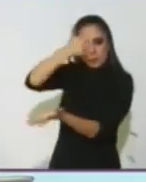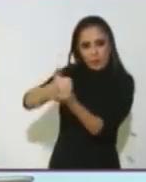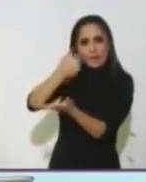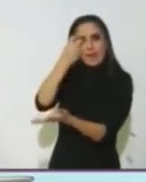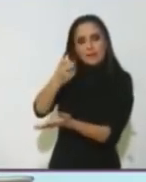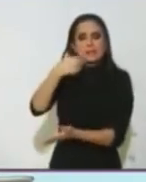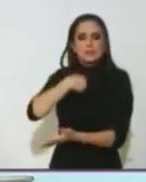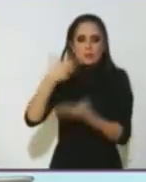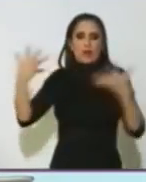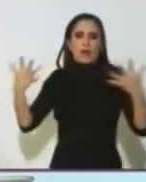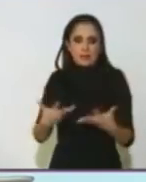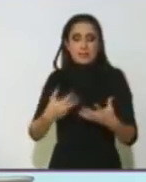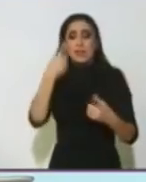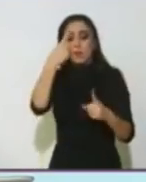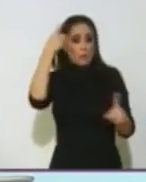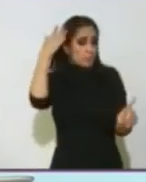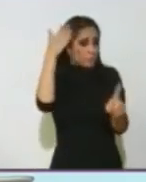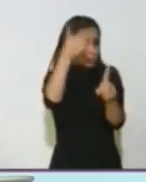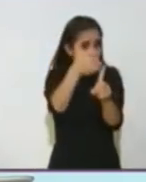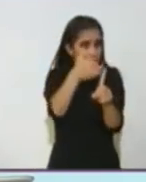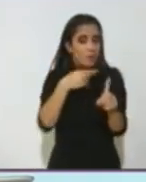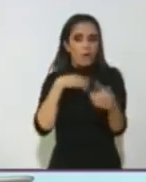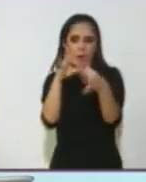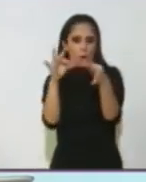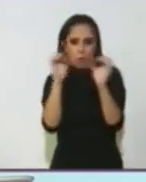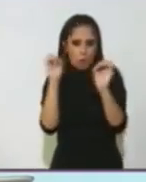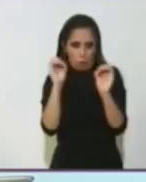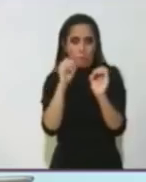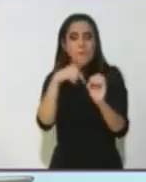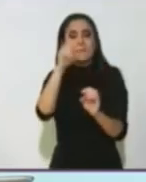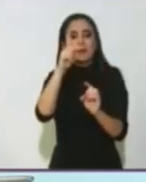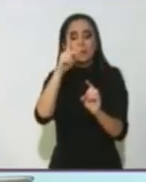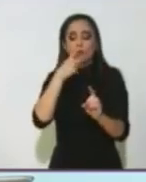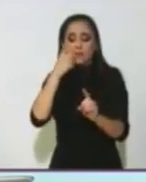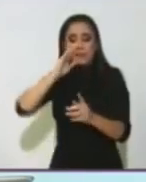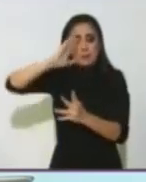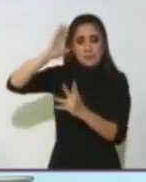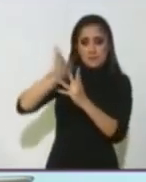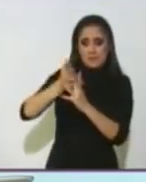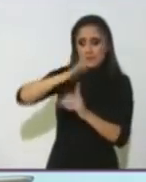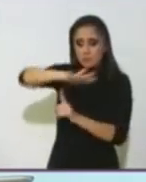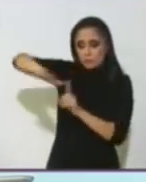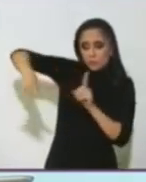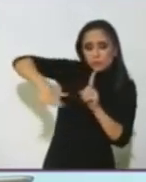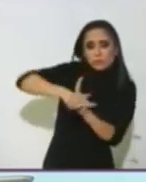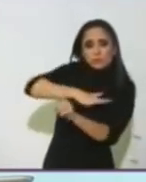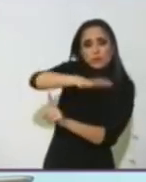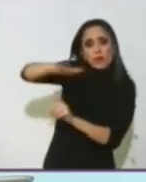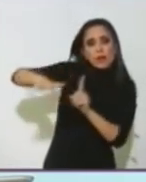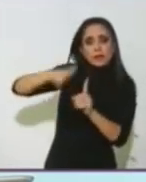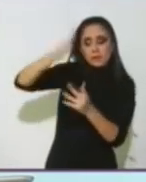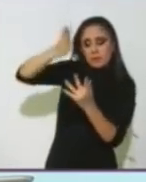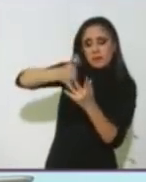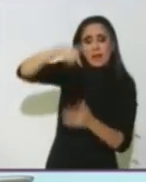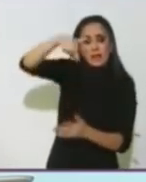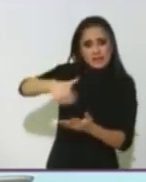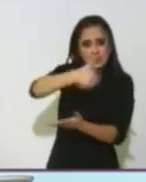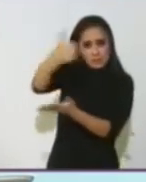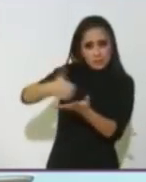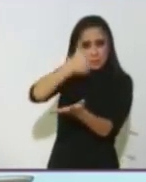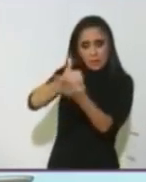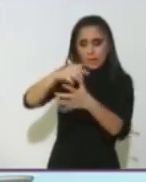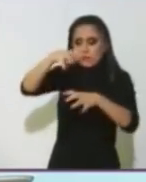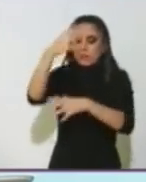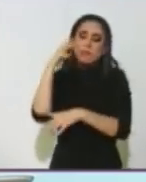hacer y un tema fundamental del que no hemos hablado la mitad de la ciudad es suelo de conservación la mitad de la ciudad son